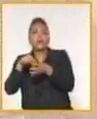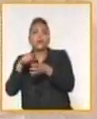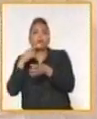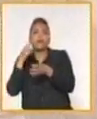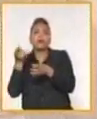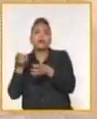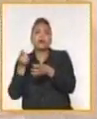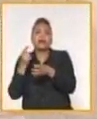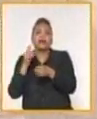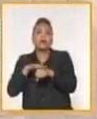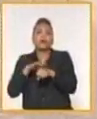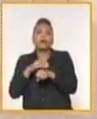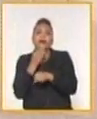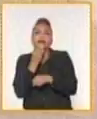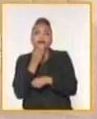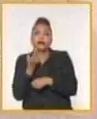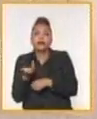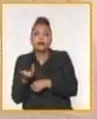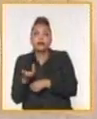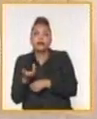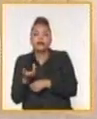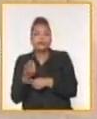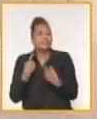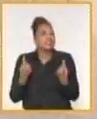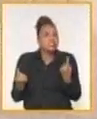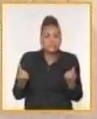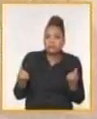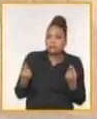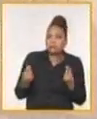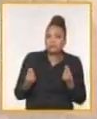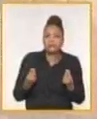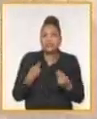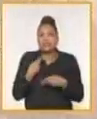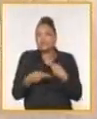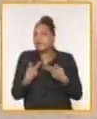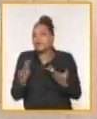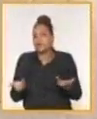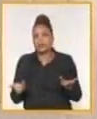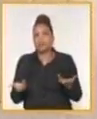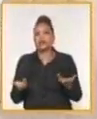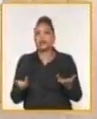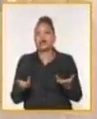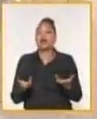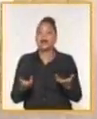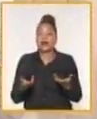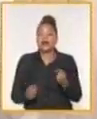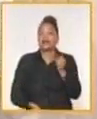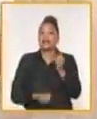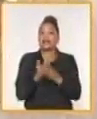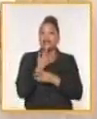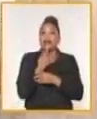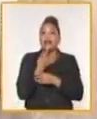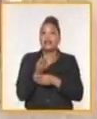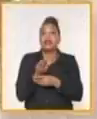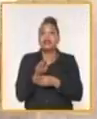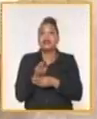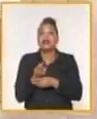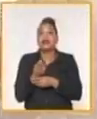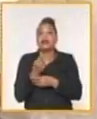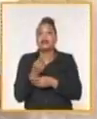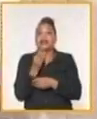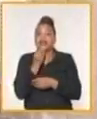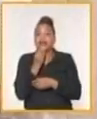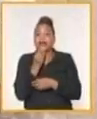el agresor es Irán. Entonces, ¿de qué estamos hablando? Estamos hablando de crear una concepción sobre Israel indefenso,